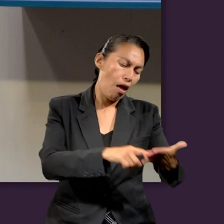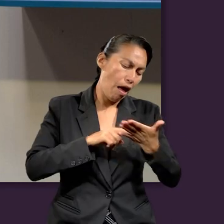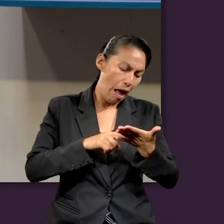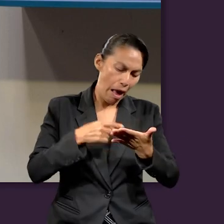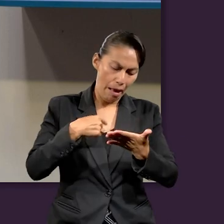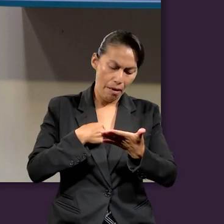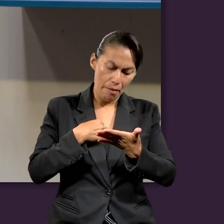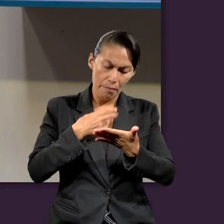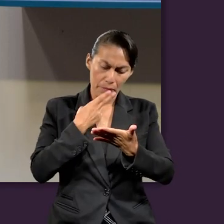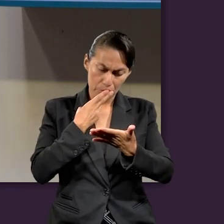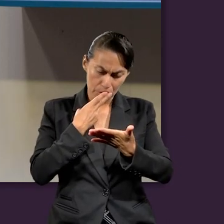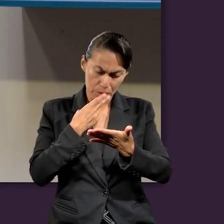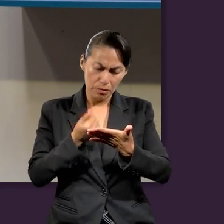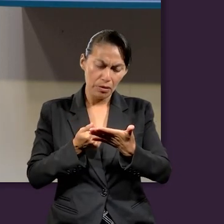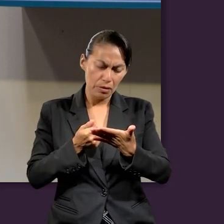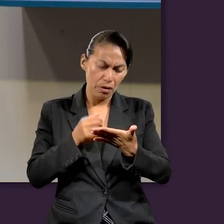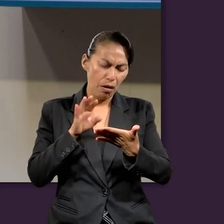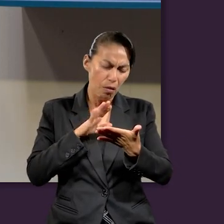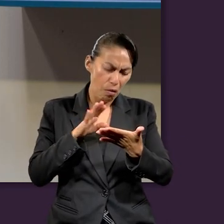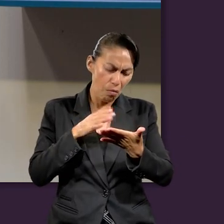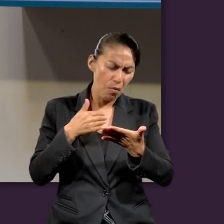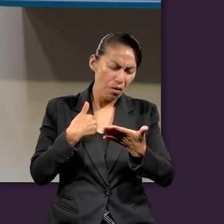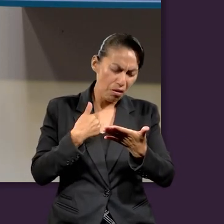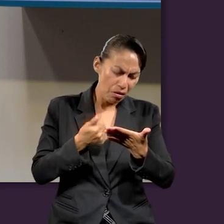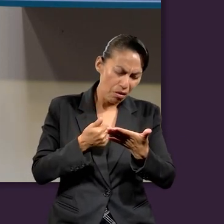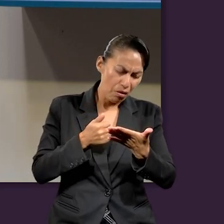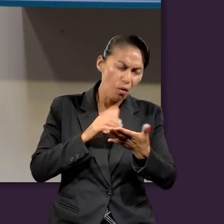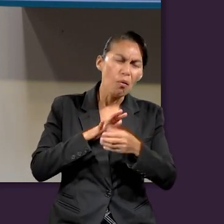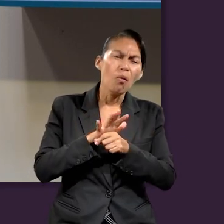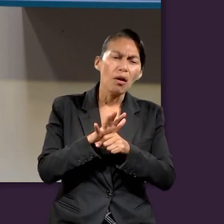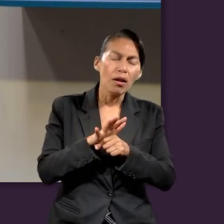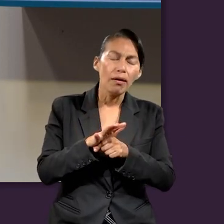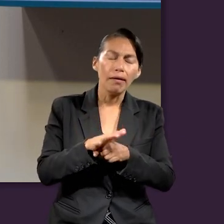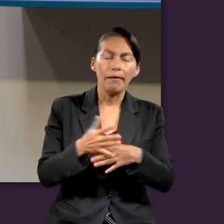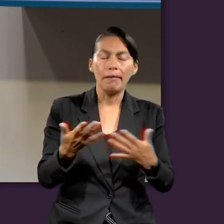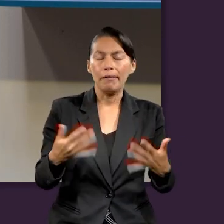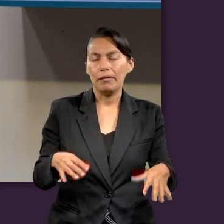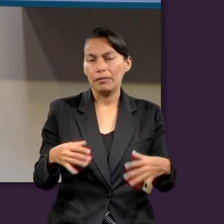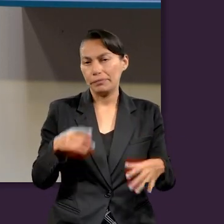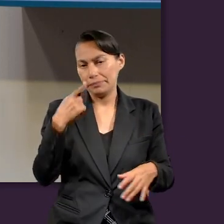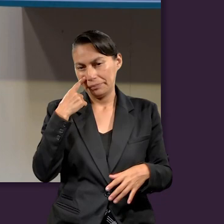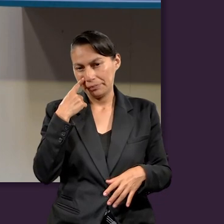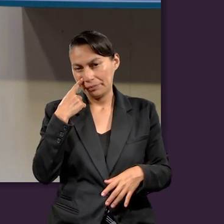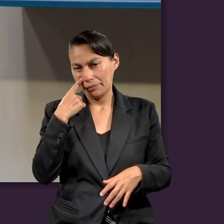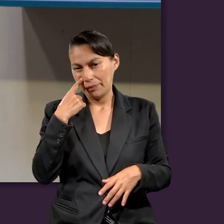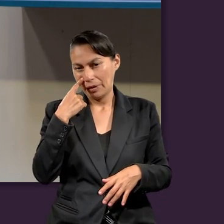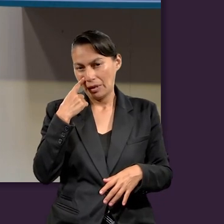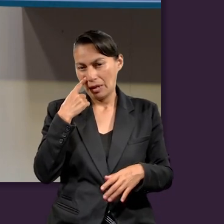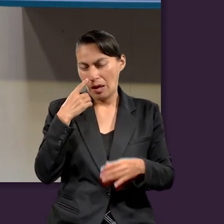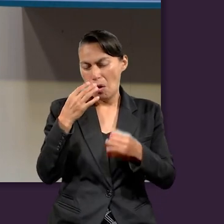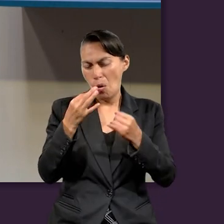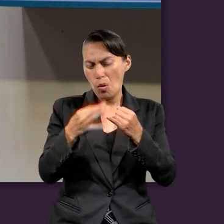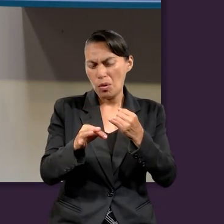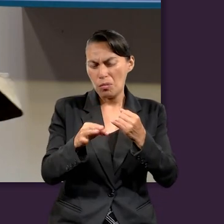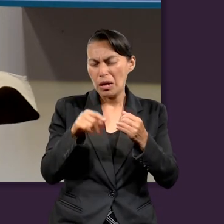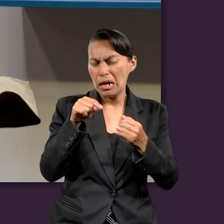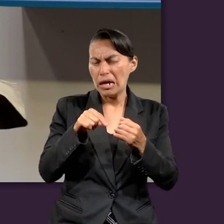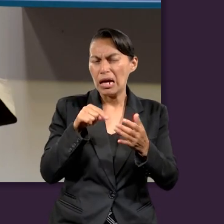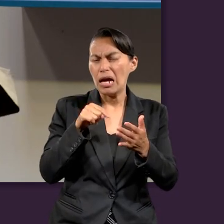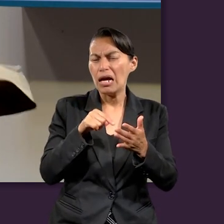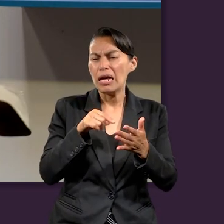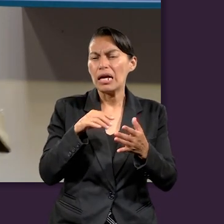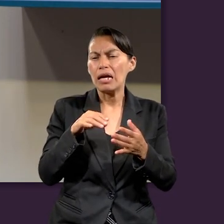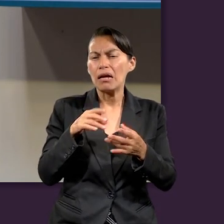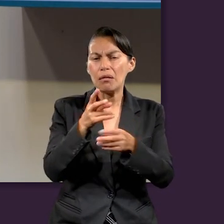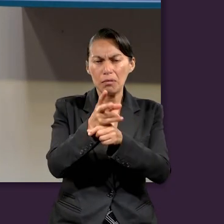útil para nosotros? Y en medio del estudio de esta semana, hay una invitación bien interesante para que nosotros